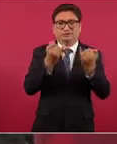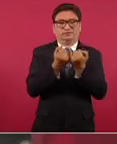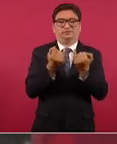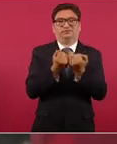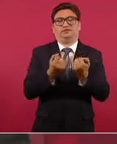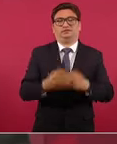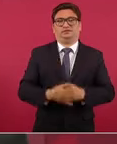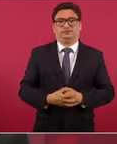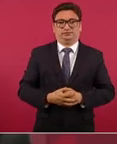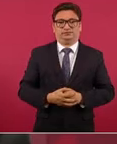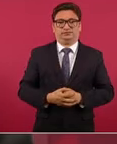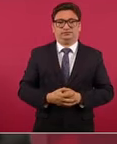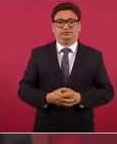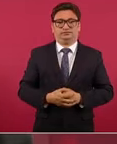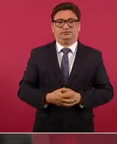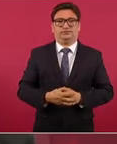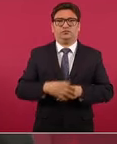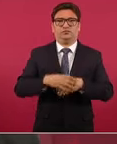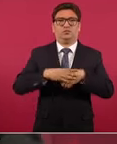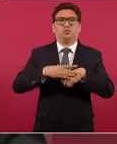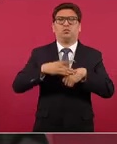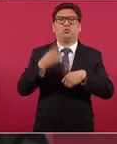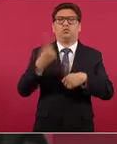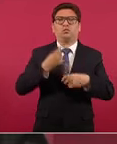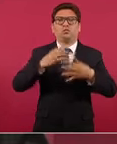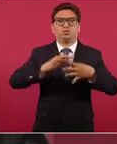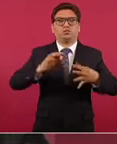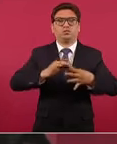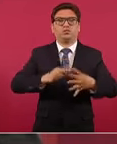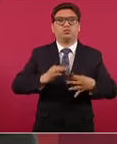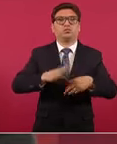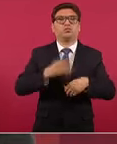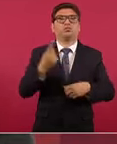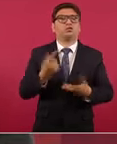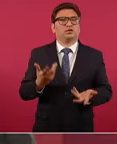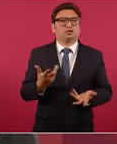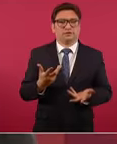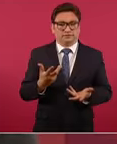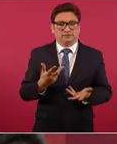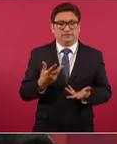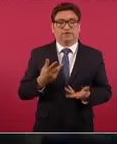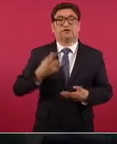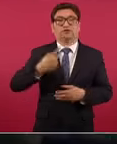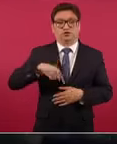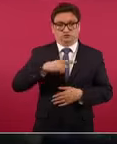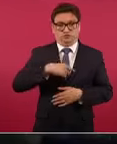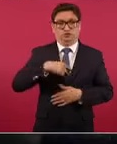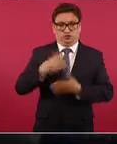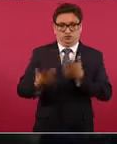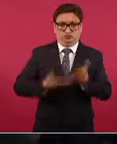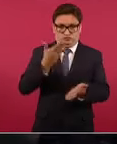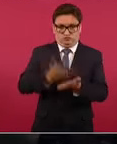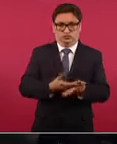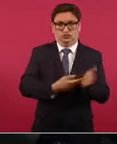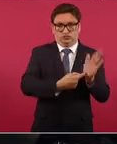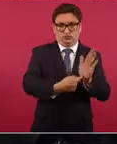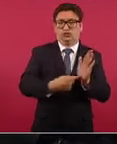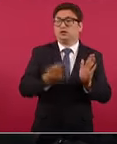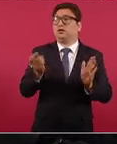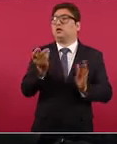porque para todo esto porque lo planteamos y salieron por